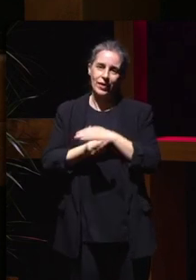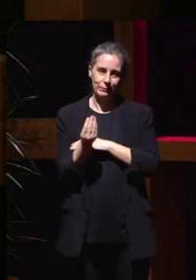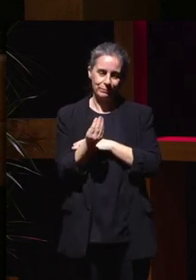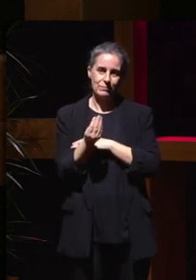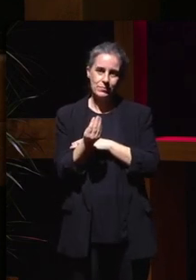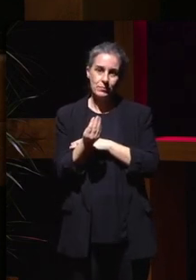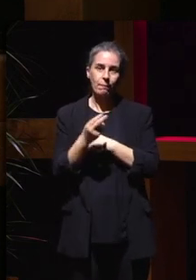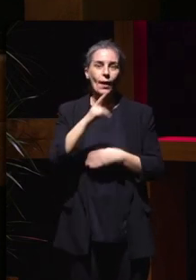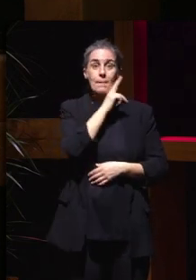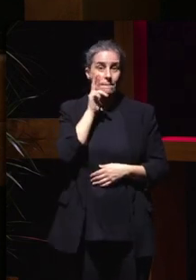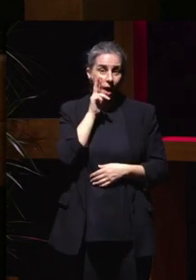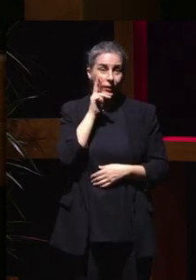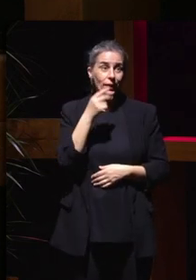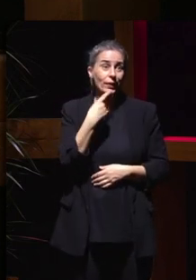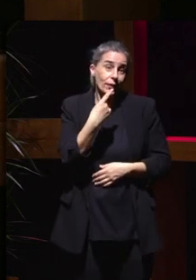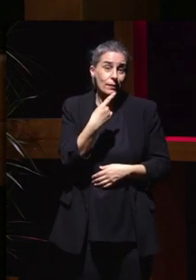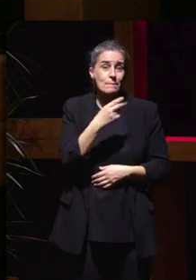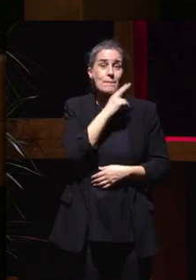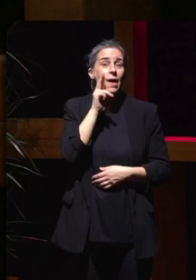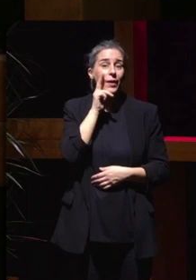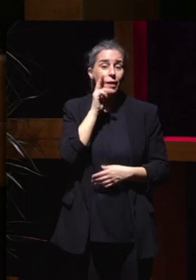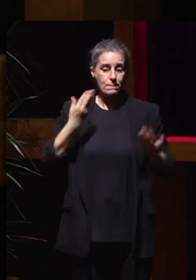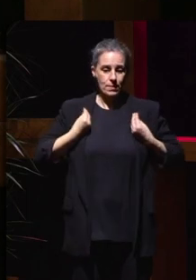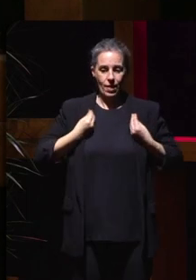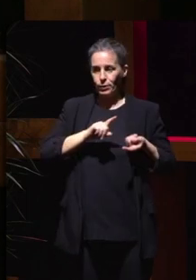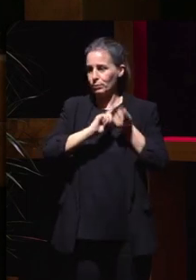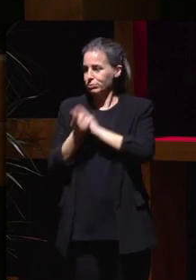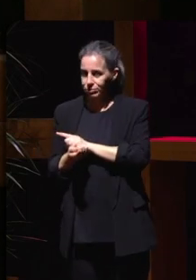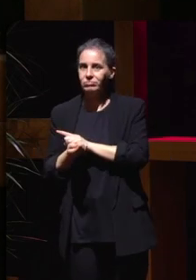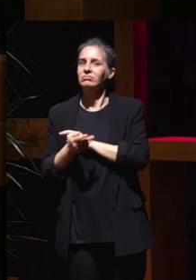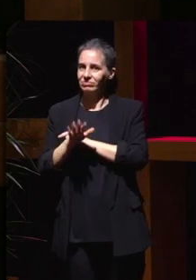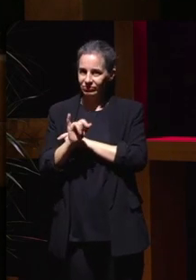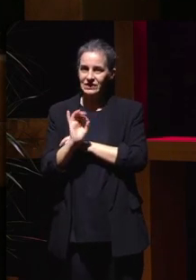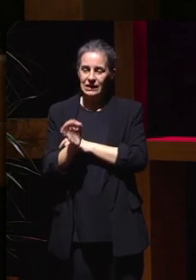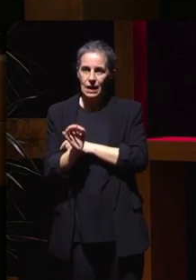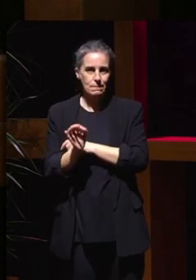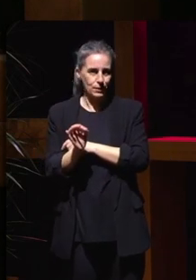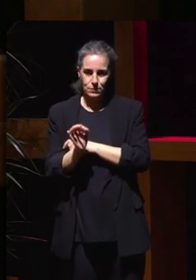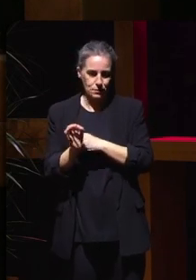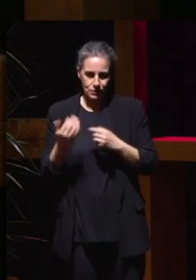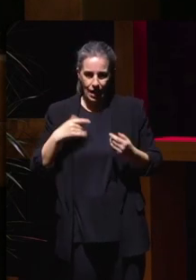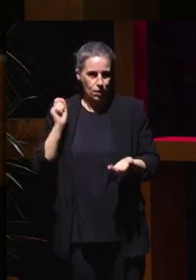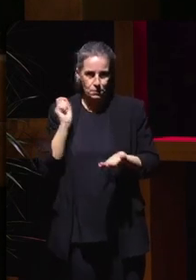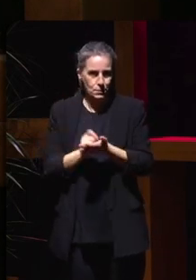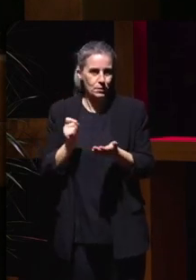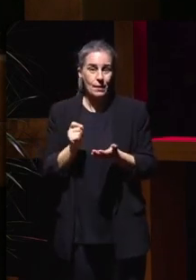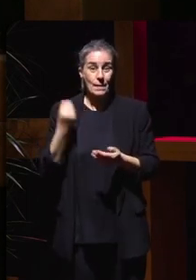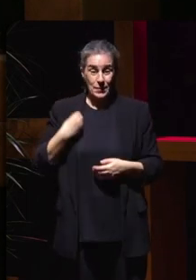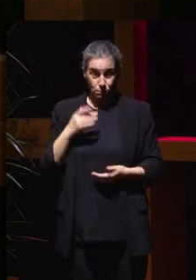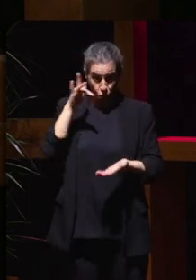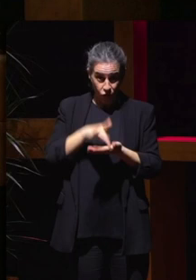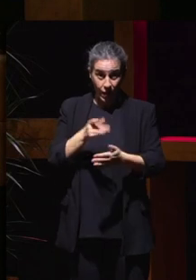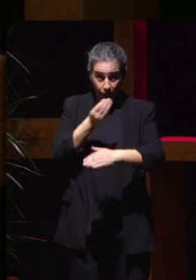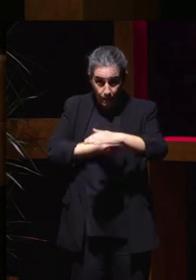cambiadín radicalmente o sea Pero además desde primero minuto odiado parto de